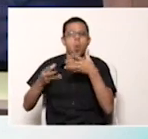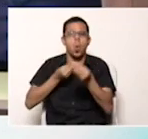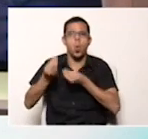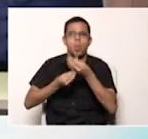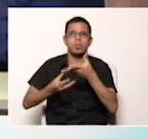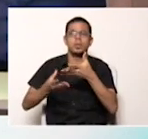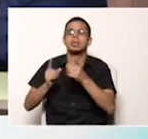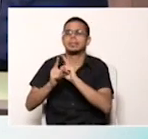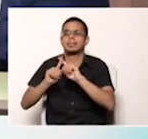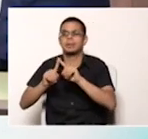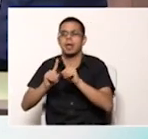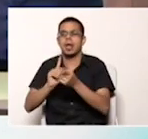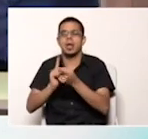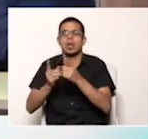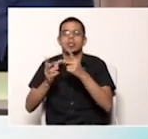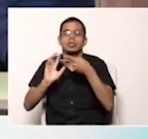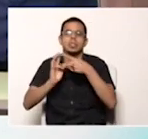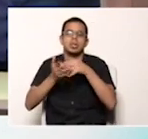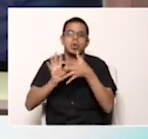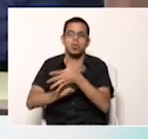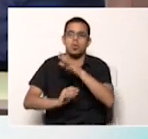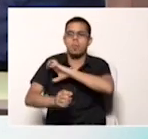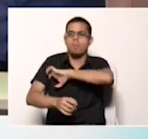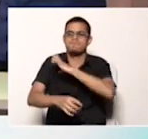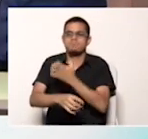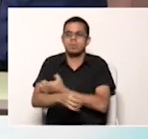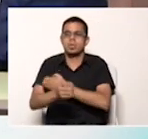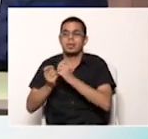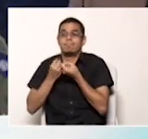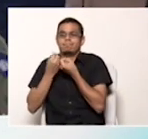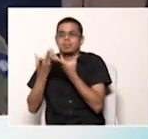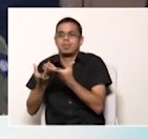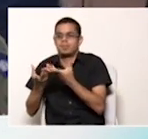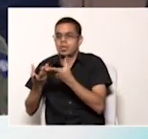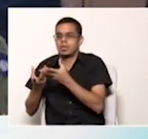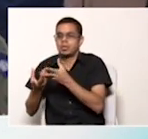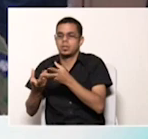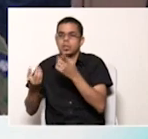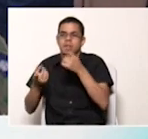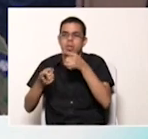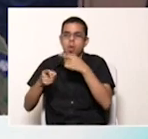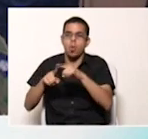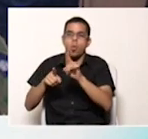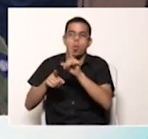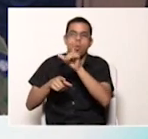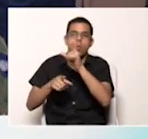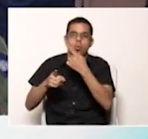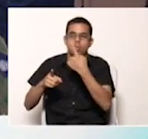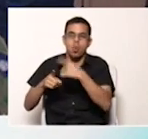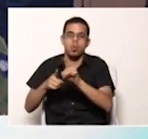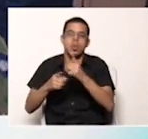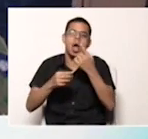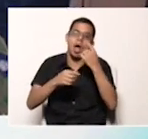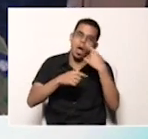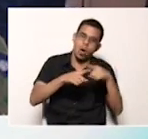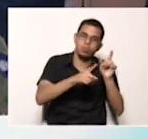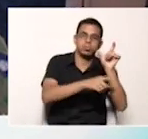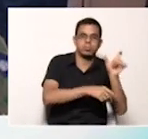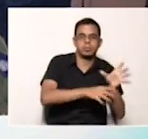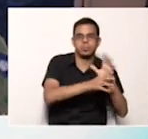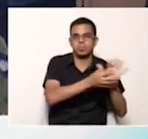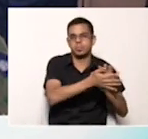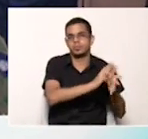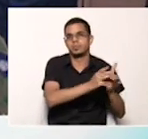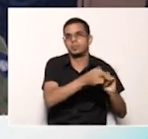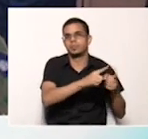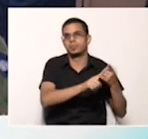en energía y esta energía se transmite de un cuerpo a otro. Bien, no se puede hablar de calor sin mencionar la